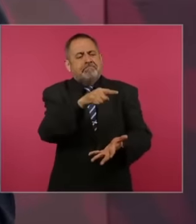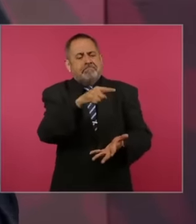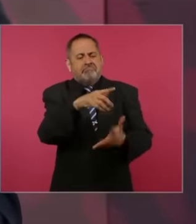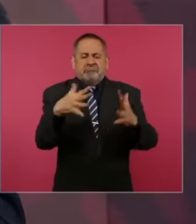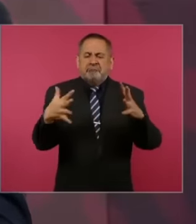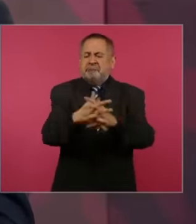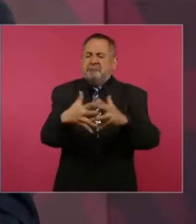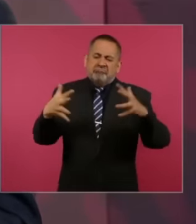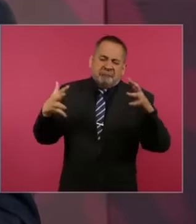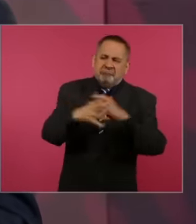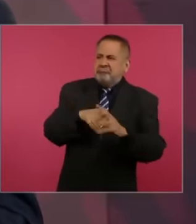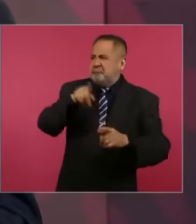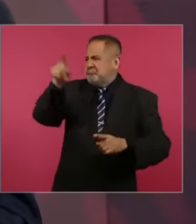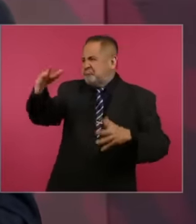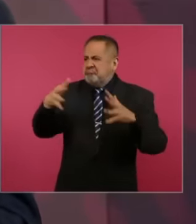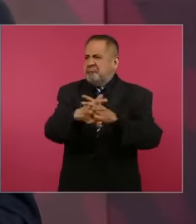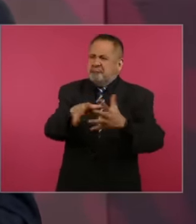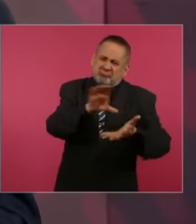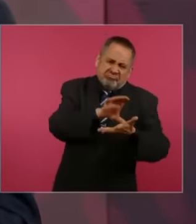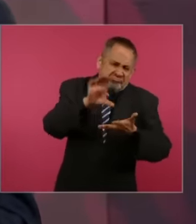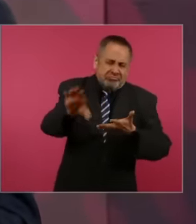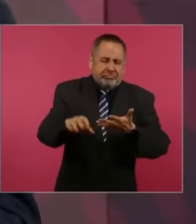a la guerra